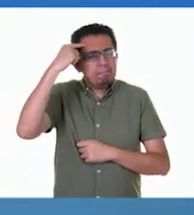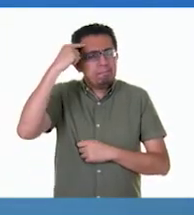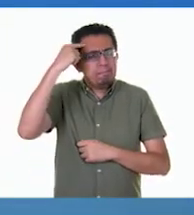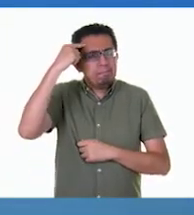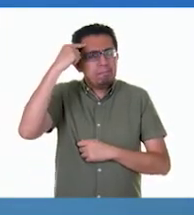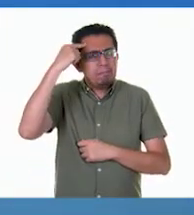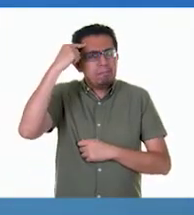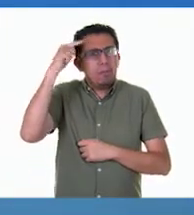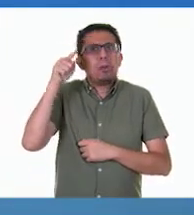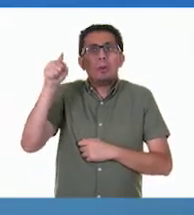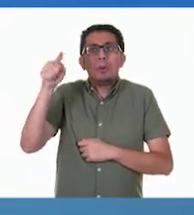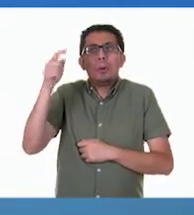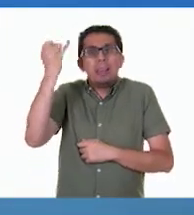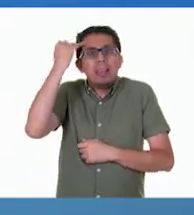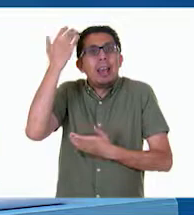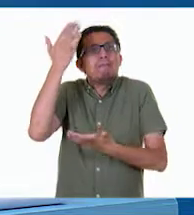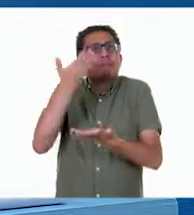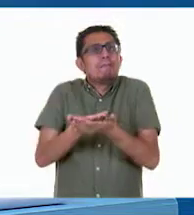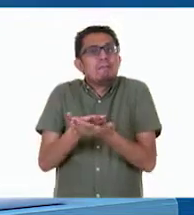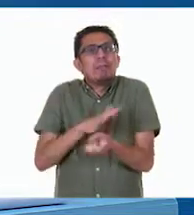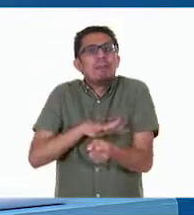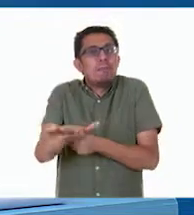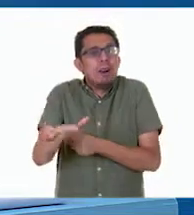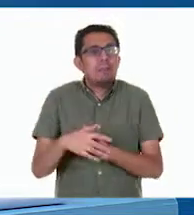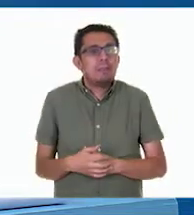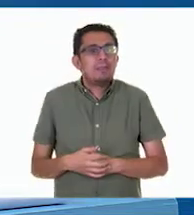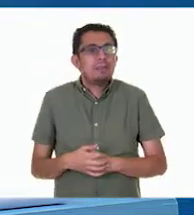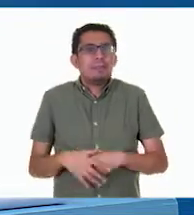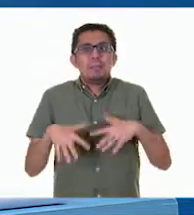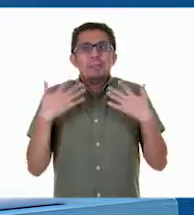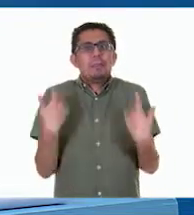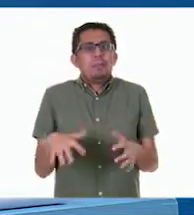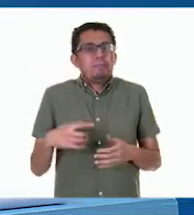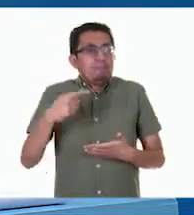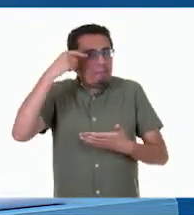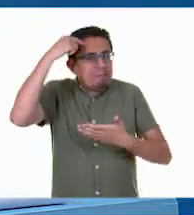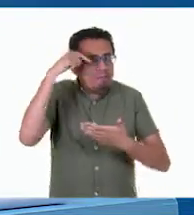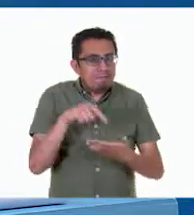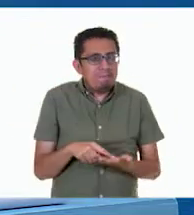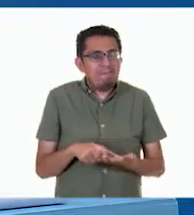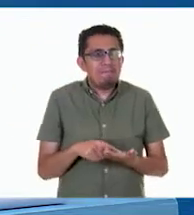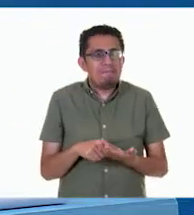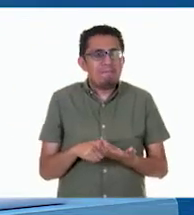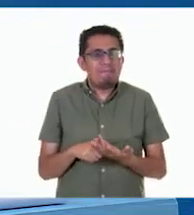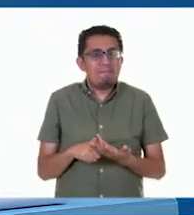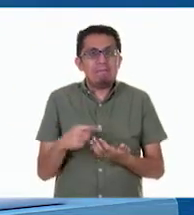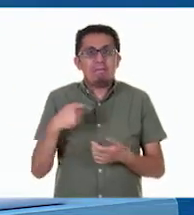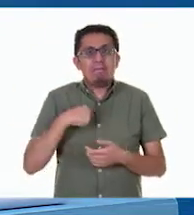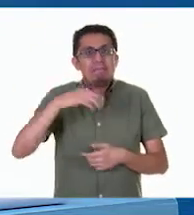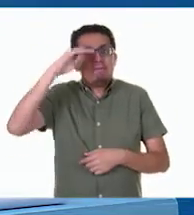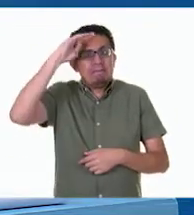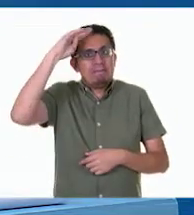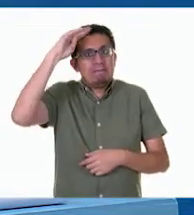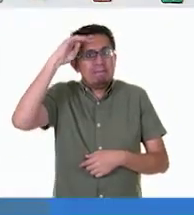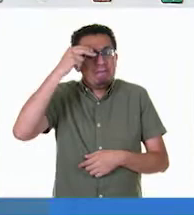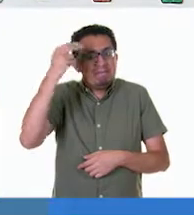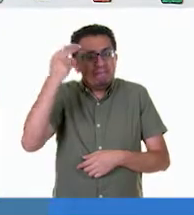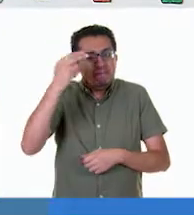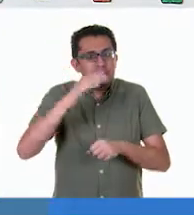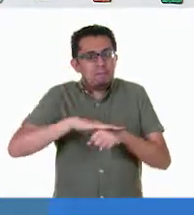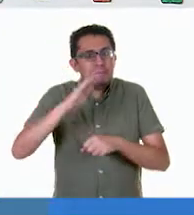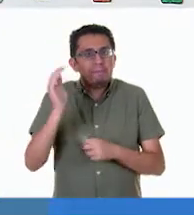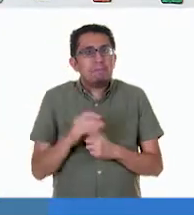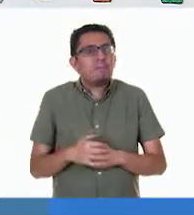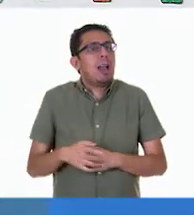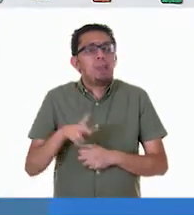Jenny, ¿tú qué propones? Ay, pues creo que ahora sí nos dejaron pensando, Tony.